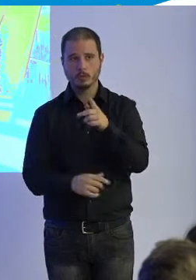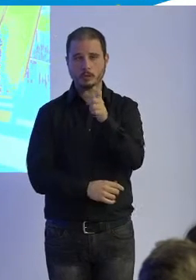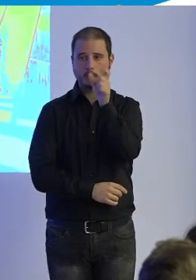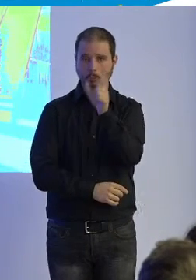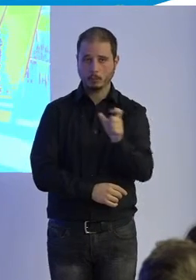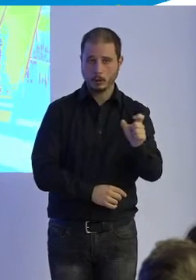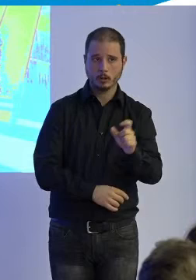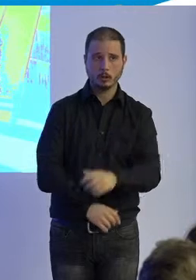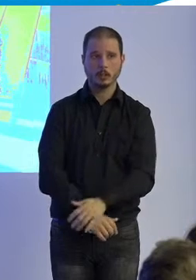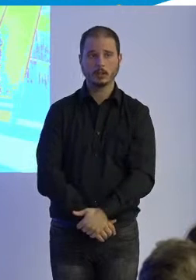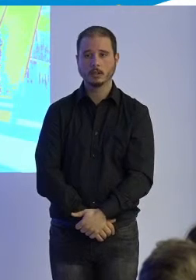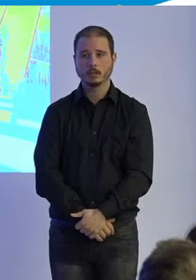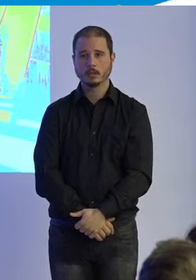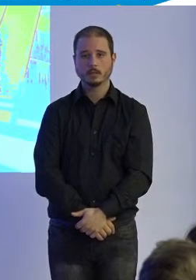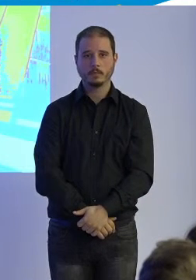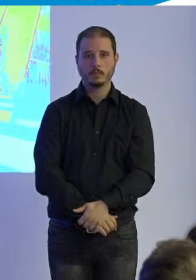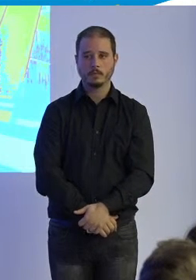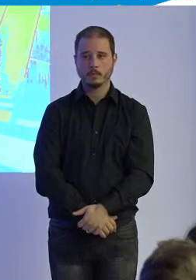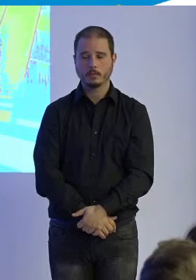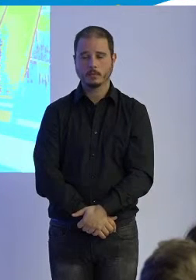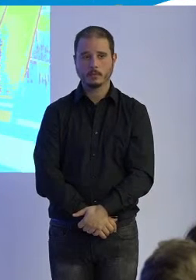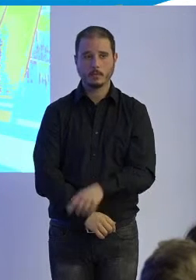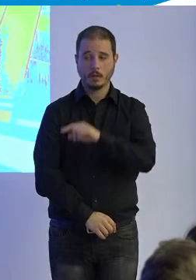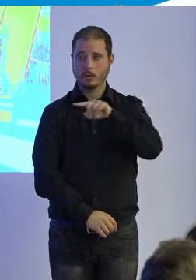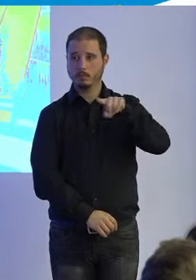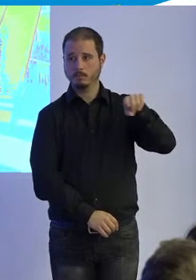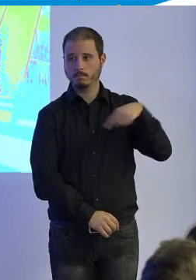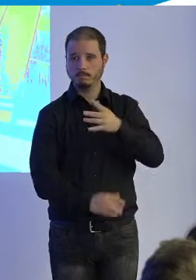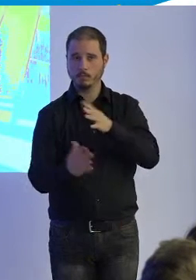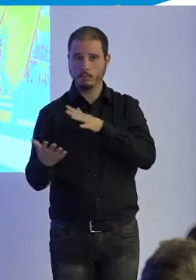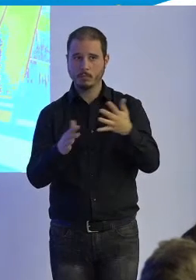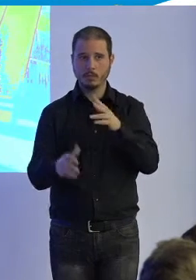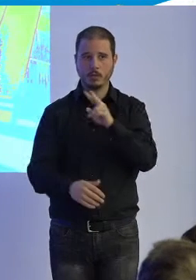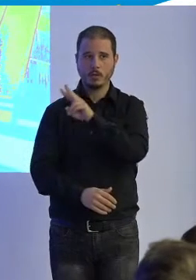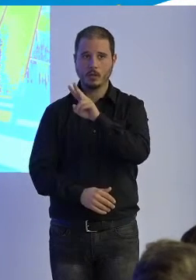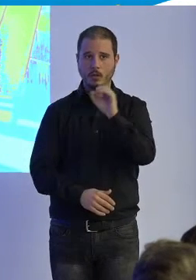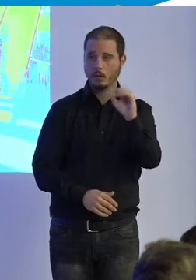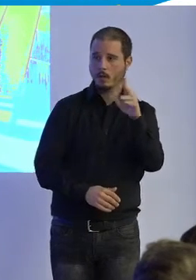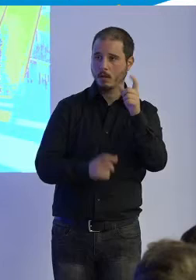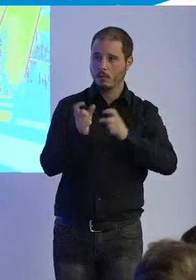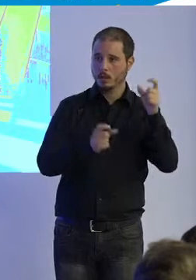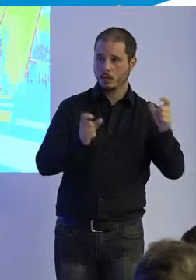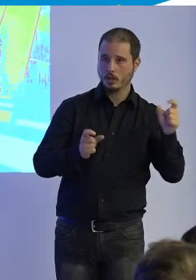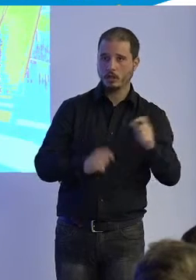personas. Estamos ahora alrededor de unos 220 personas, muchos